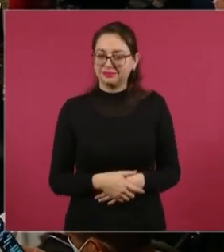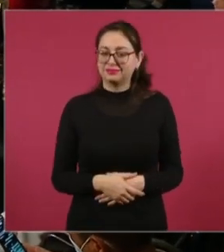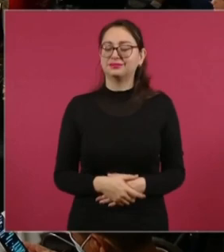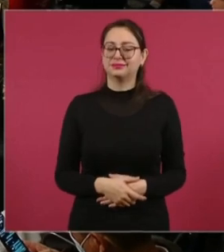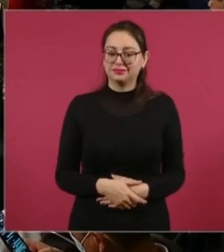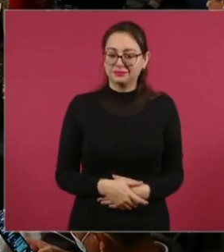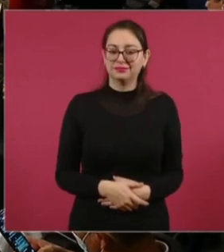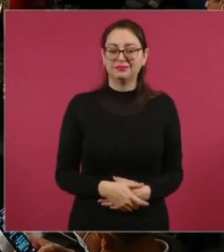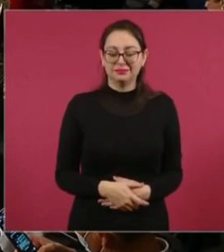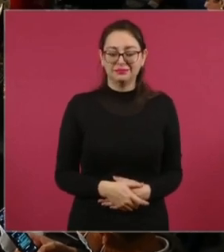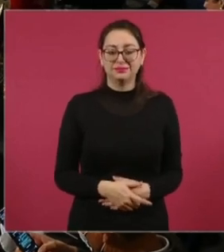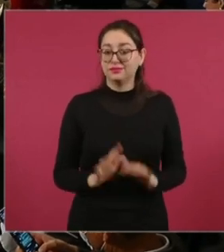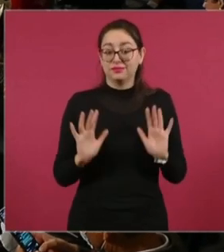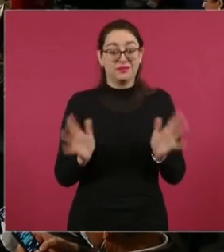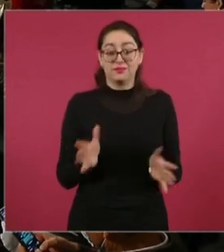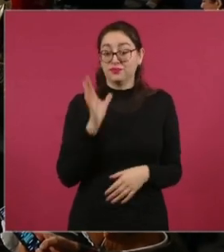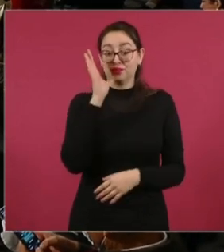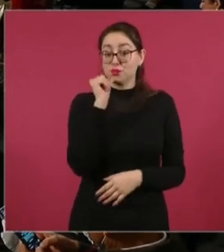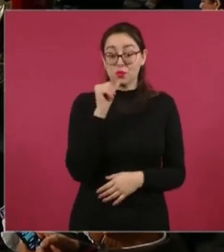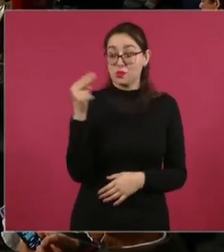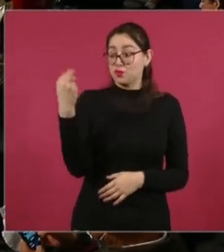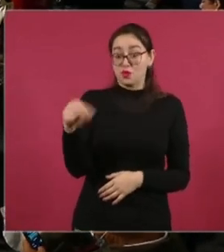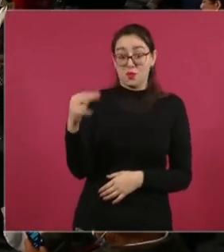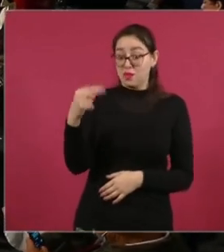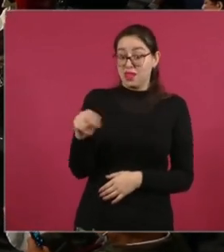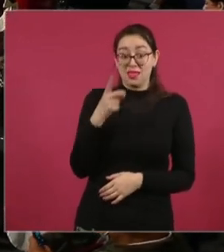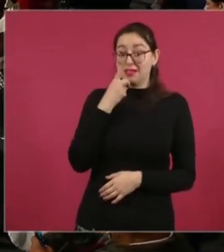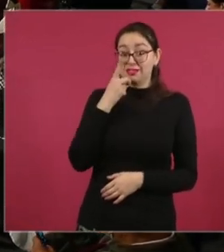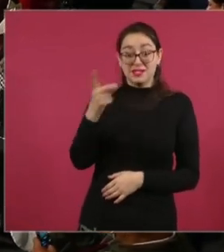esa persona.